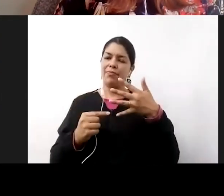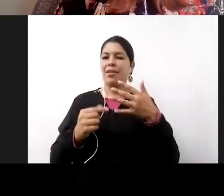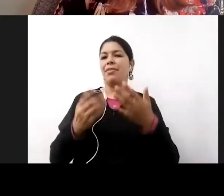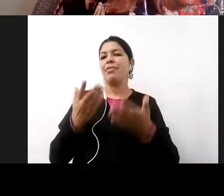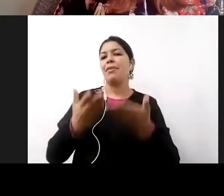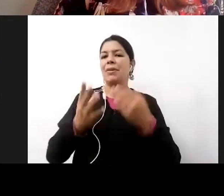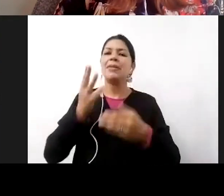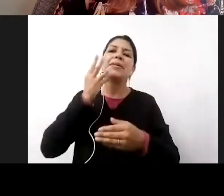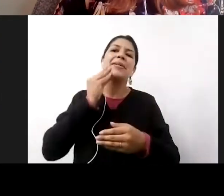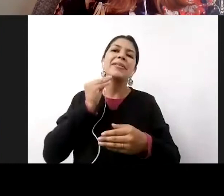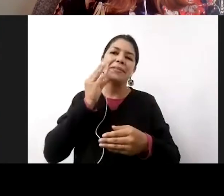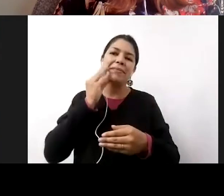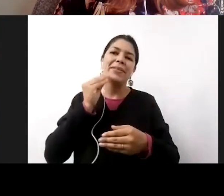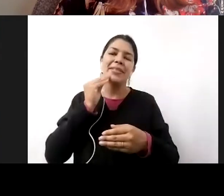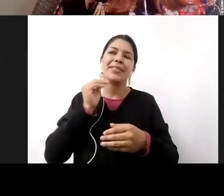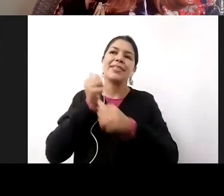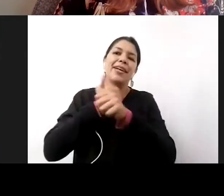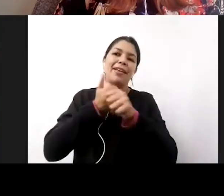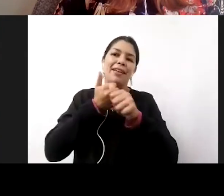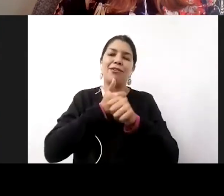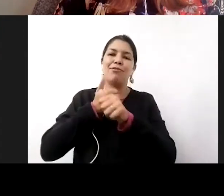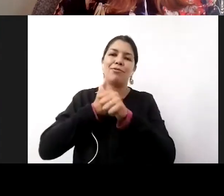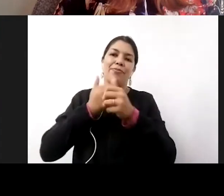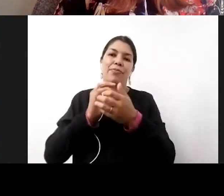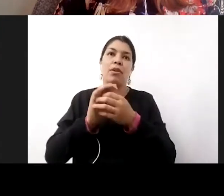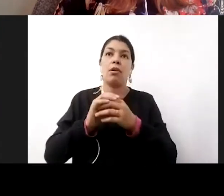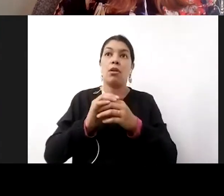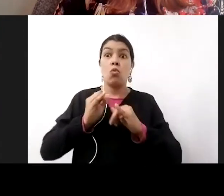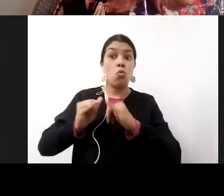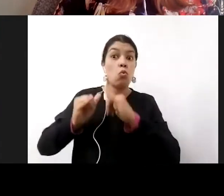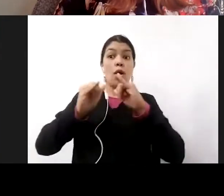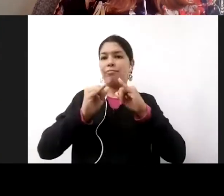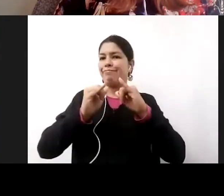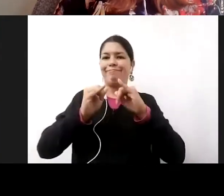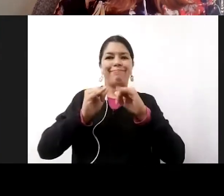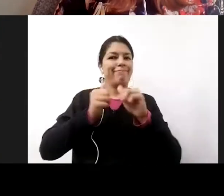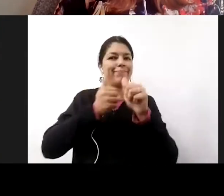cada persona, para lo que son diferentes en cada uno de nosotros.